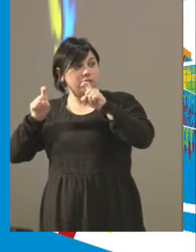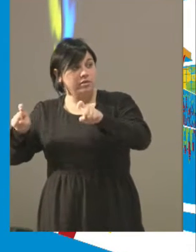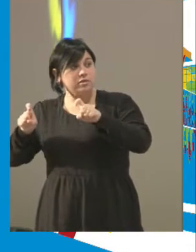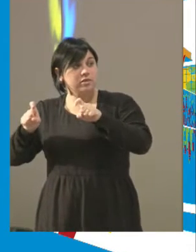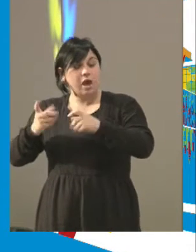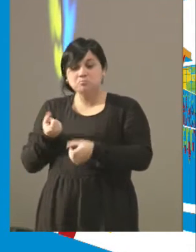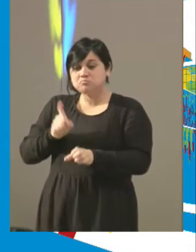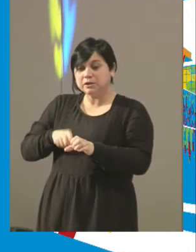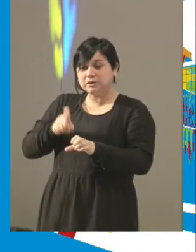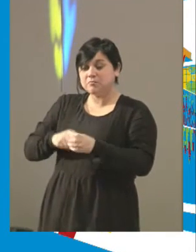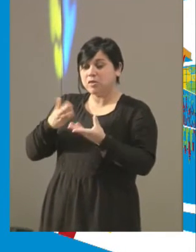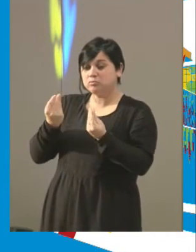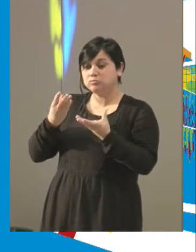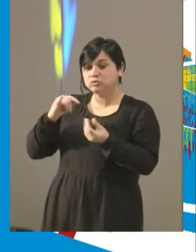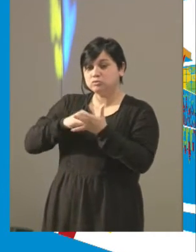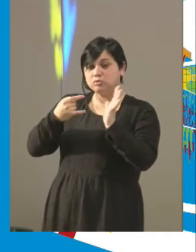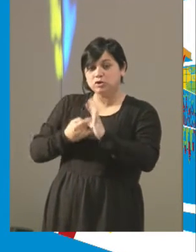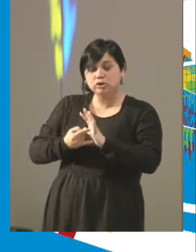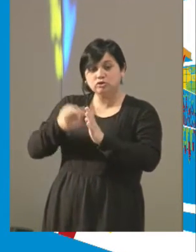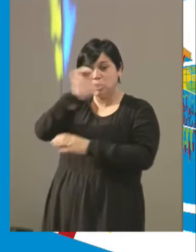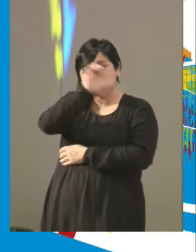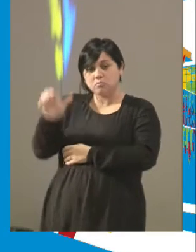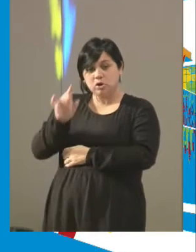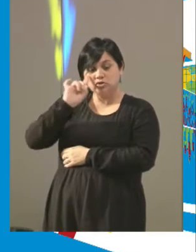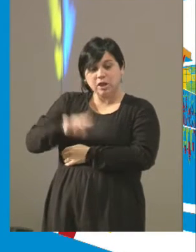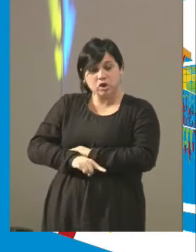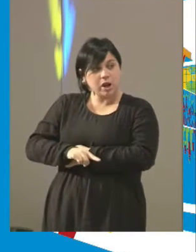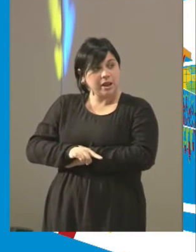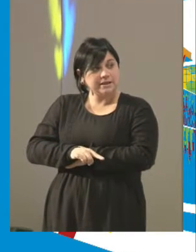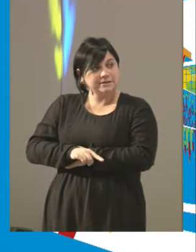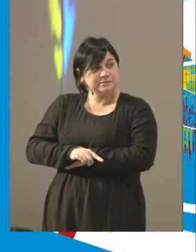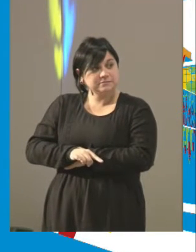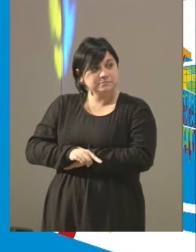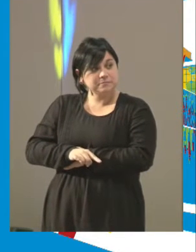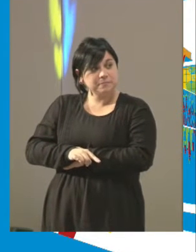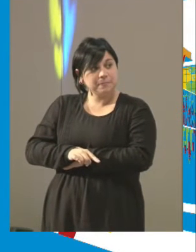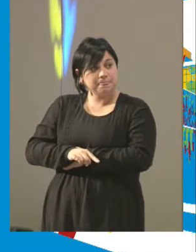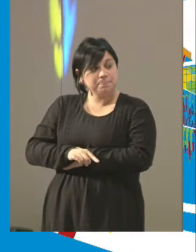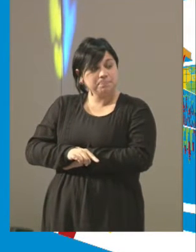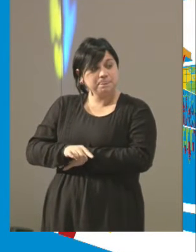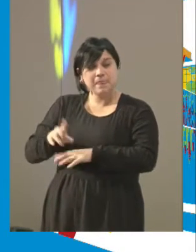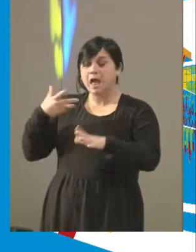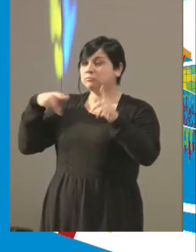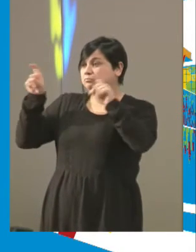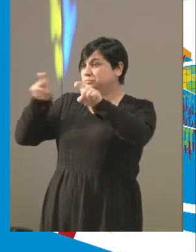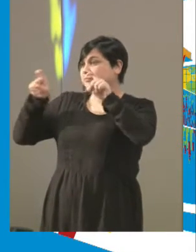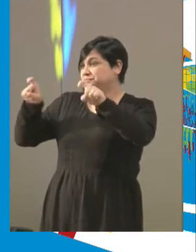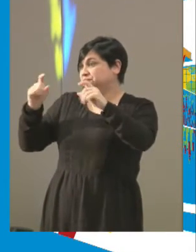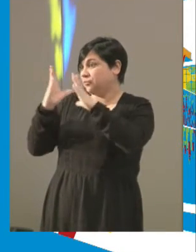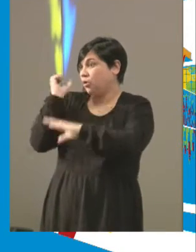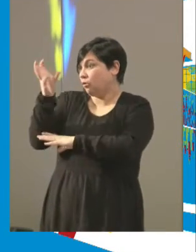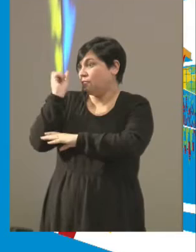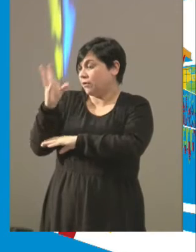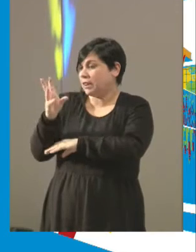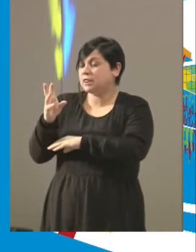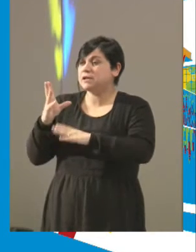Ha participado en muchos proyectos europeos y nacionales, ha dado conferencias nacionales e internacionales en el ámbito de las TIC, siendo